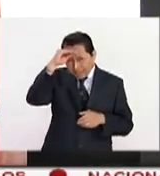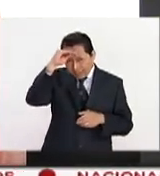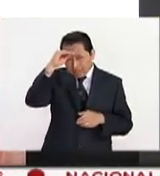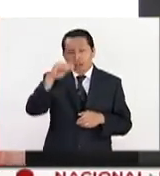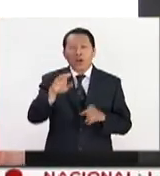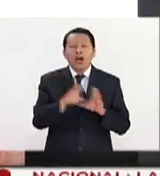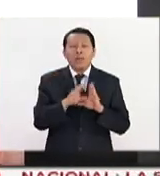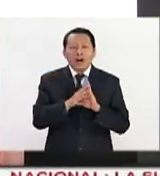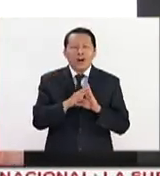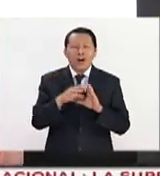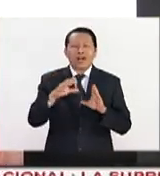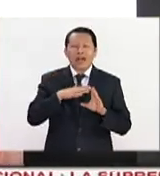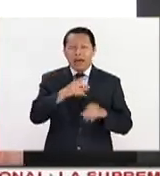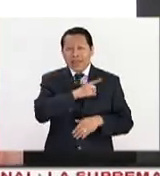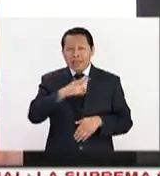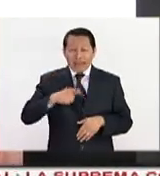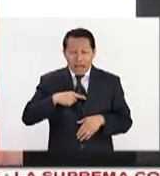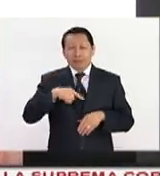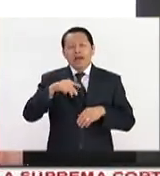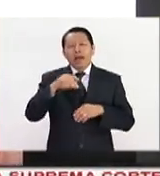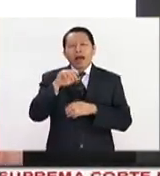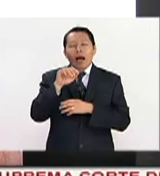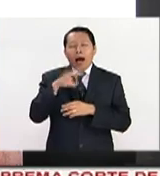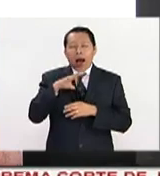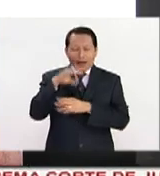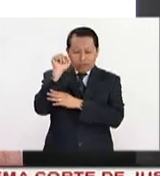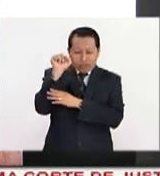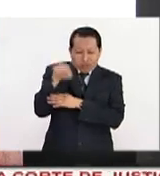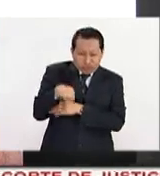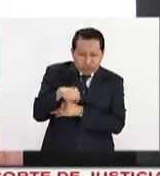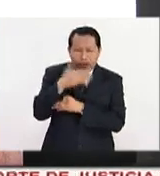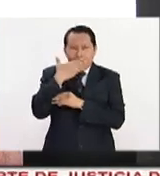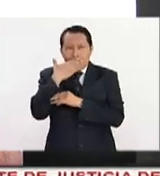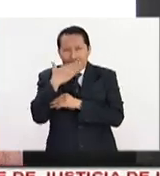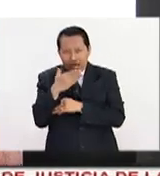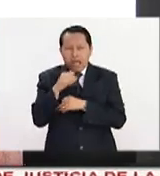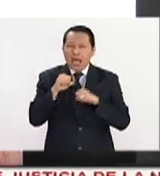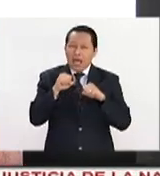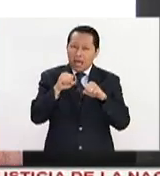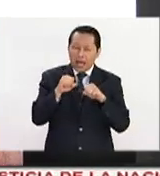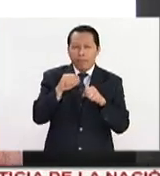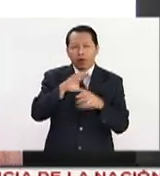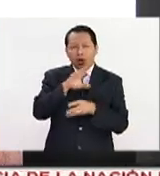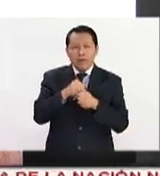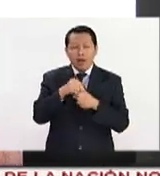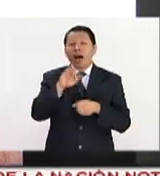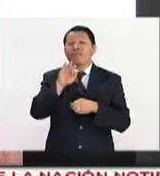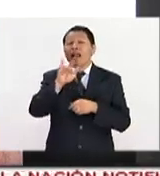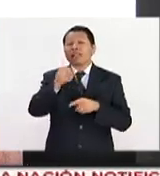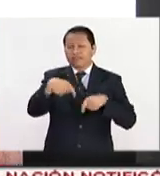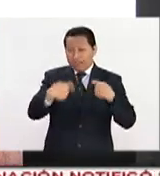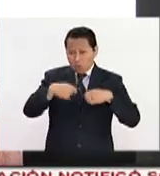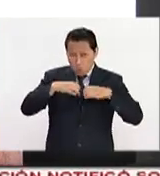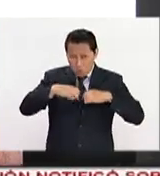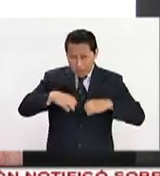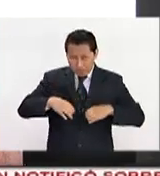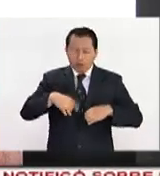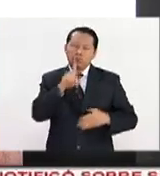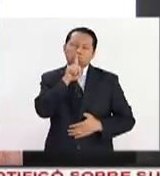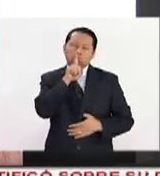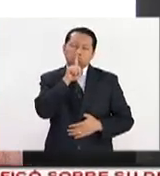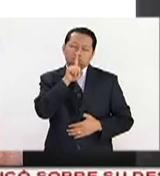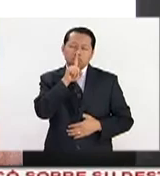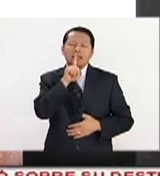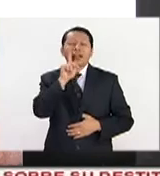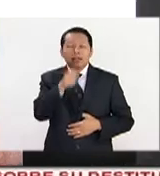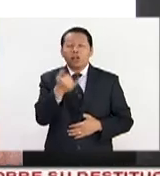flexibles para hacer yoga. Claro. Eso no es cierto. La flexibilidad es una consecuencia de la práctica. Número 2,